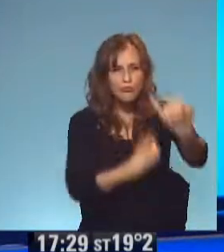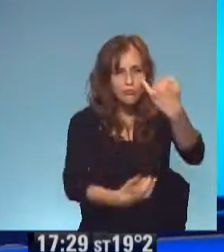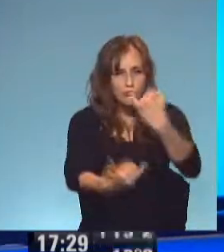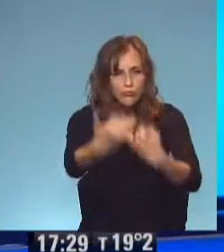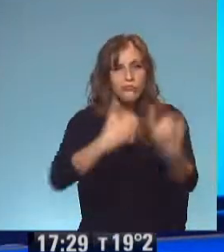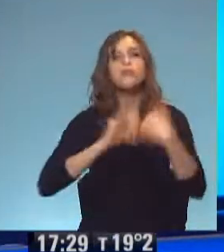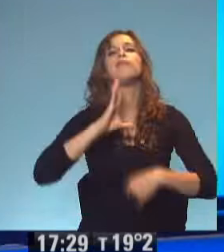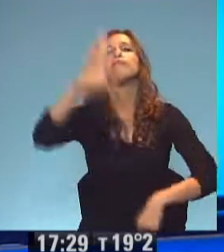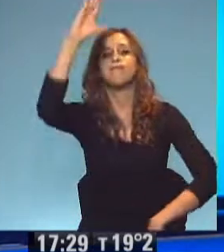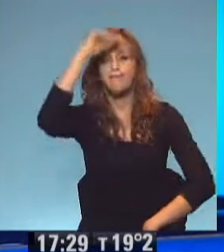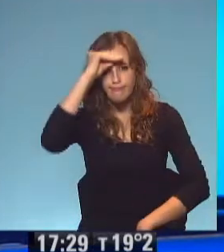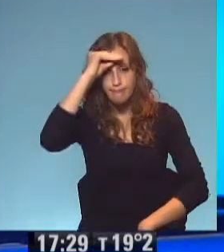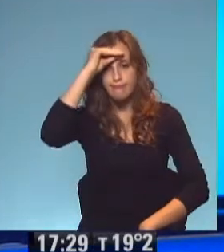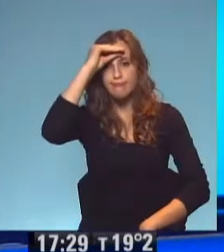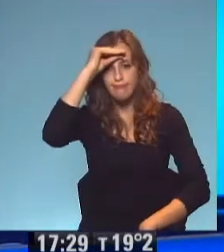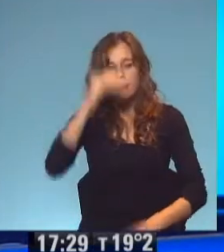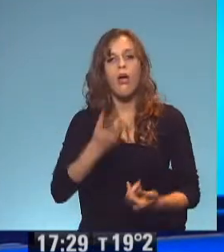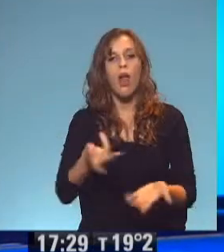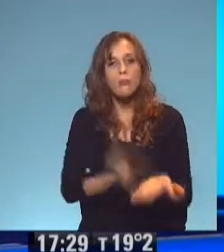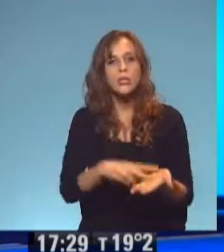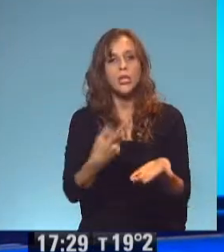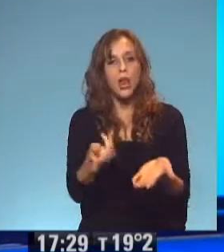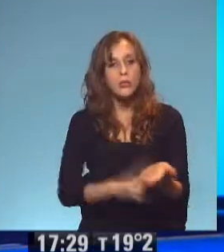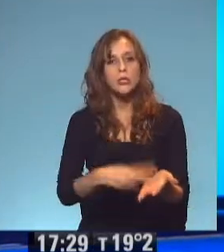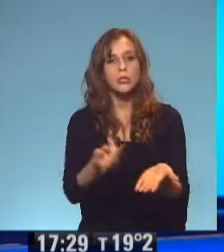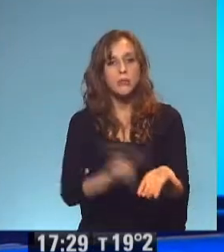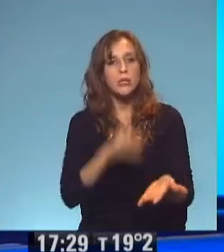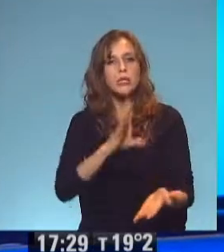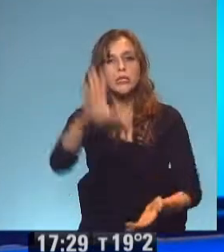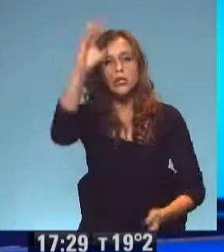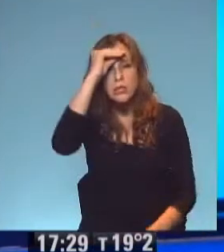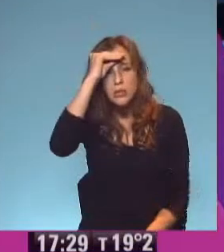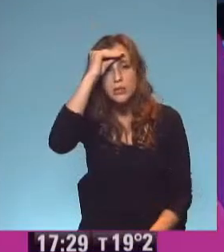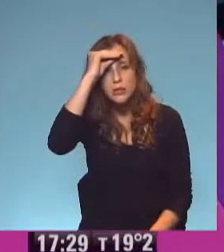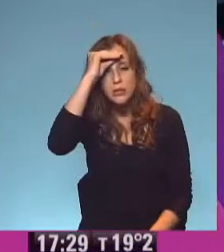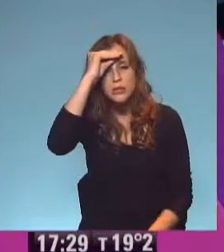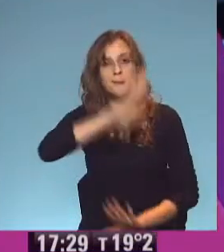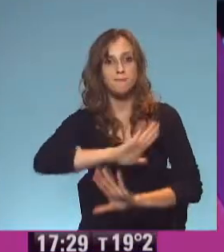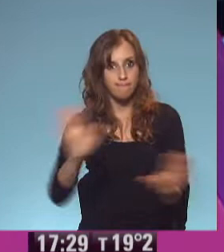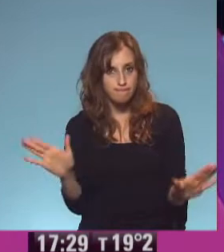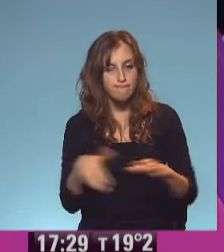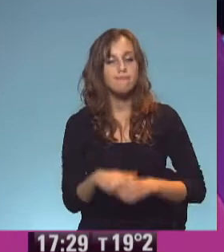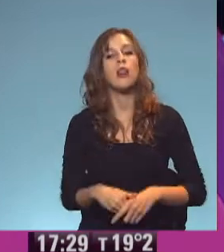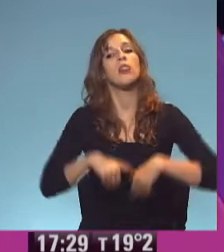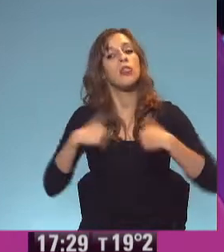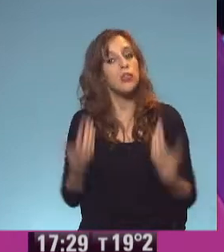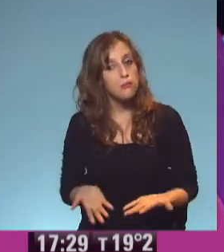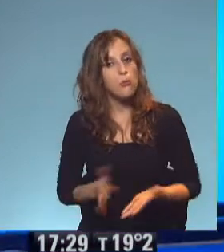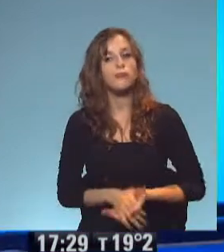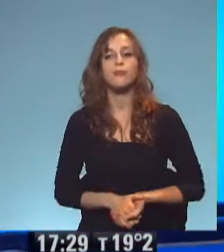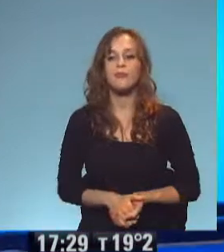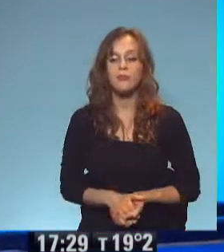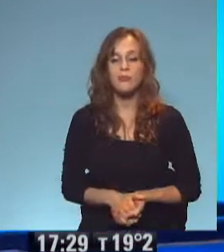repetía cada vez que el tiempo bramaba en la puerta de su choza. Después, se le